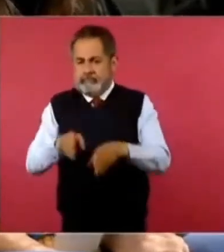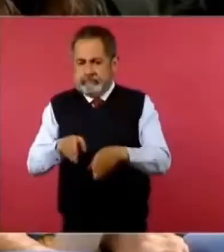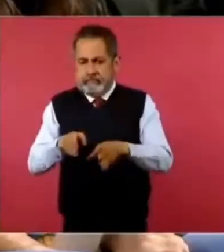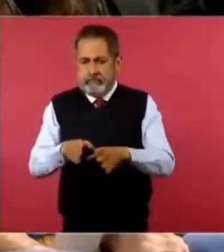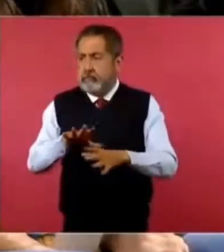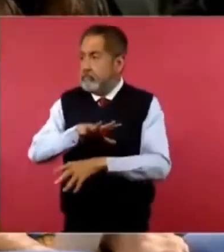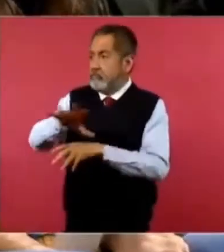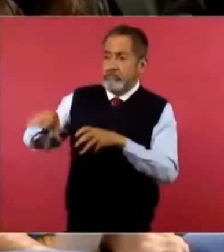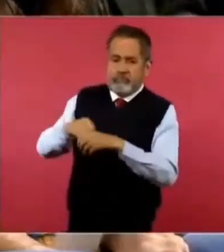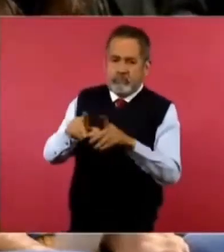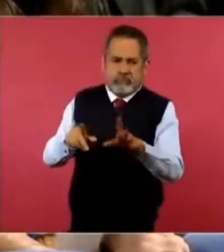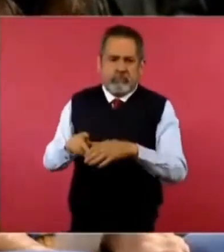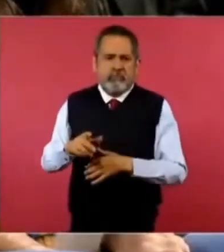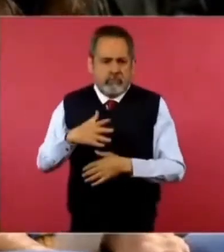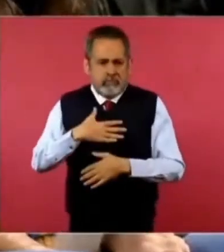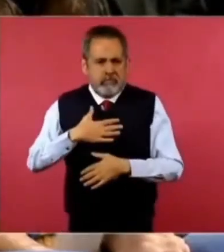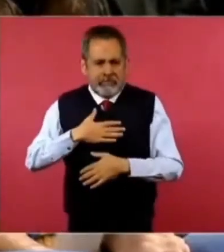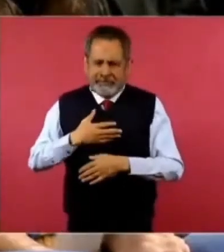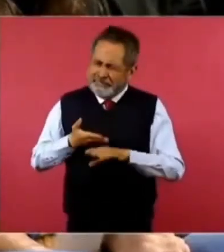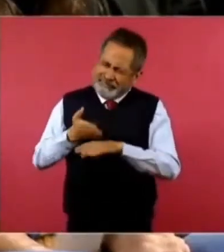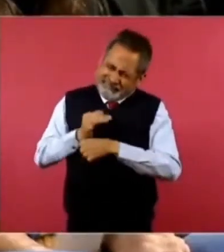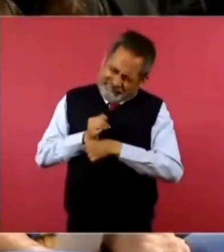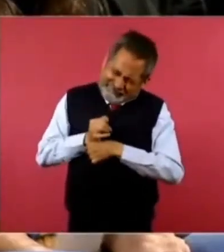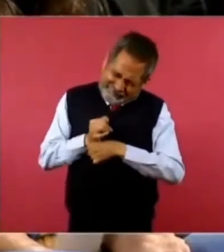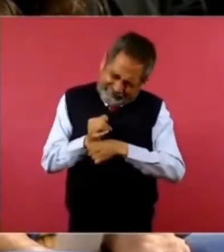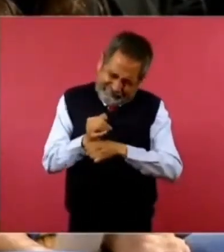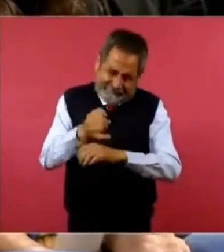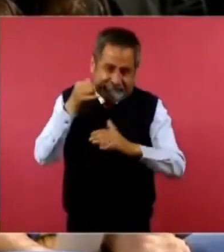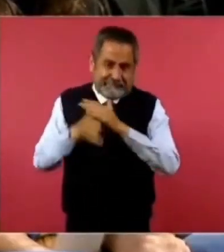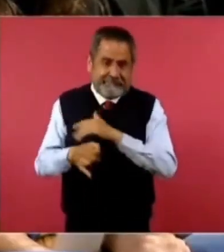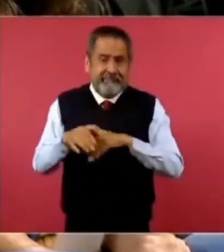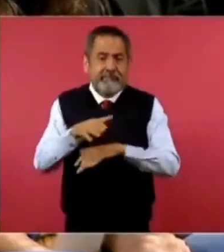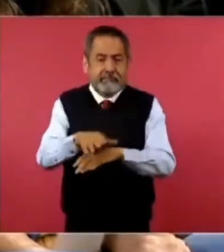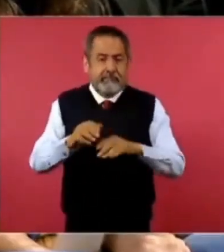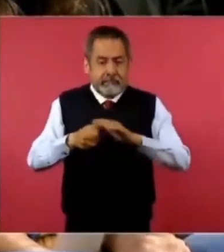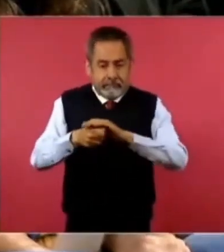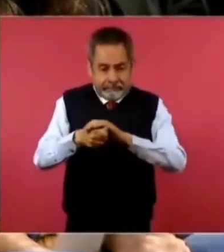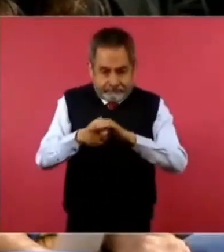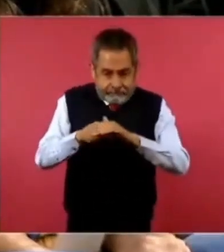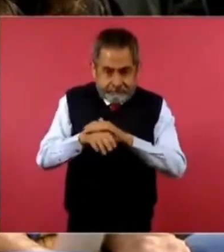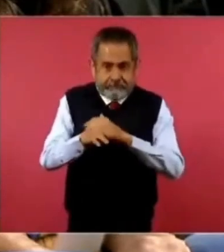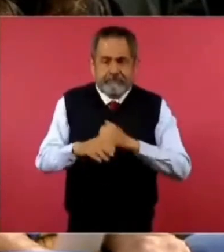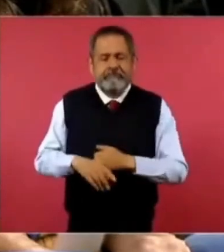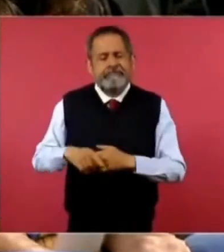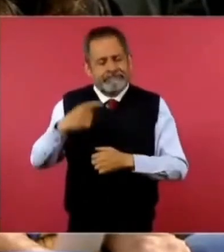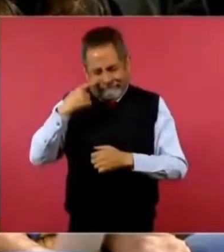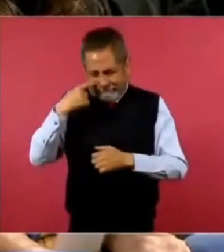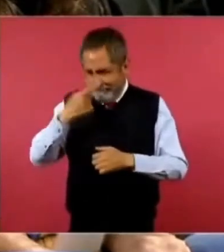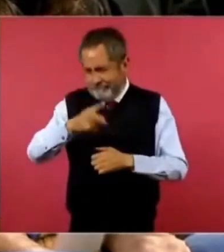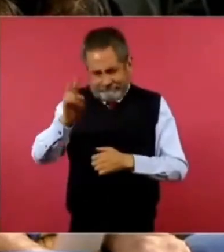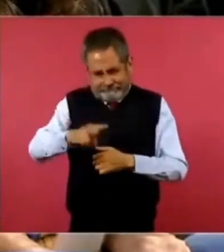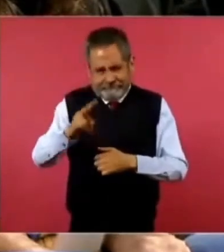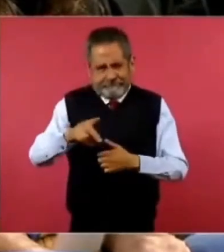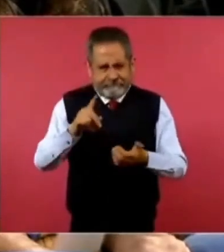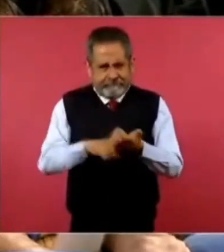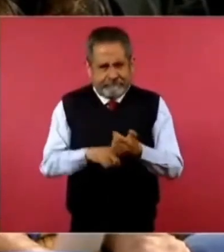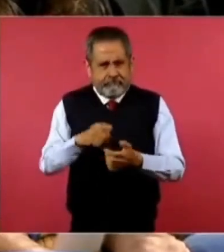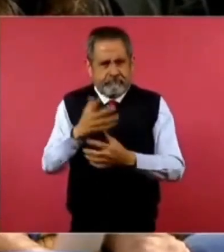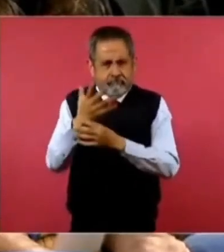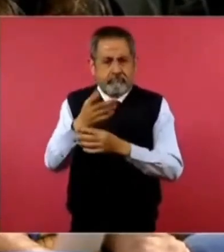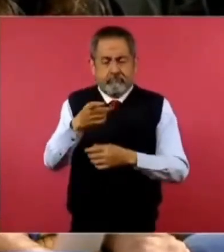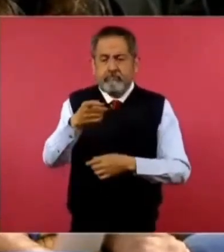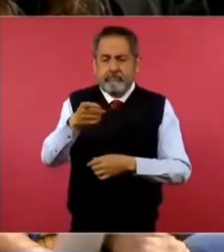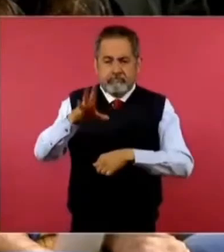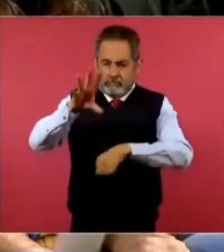estado metidísimos en la investigación del caso Ayotzinapa. Todo el papel que usted